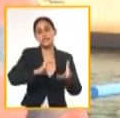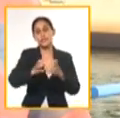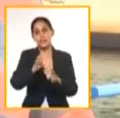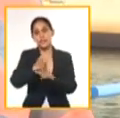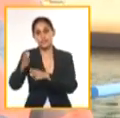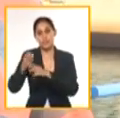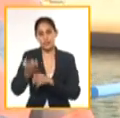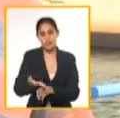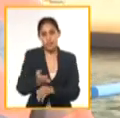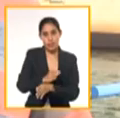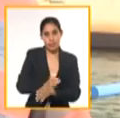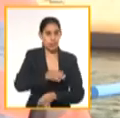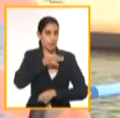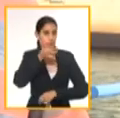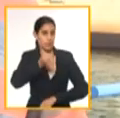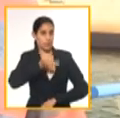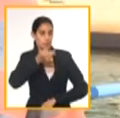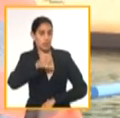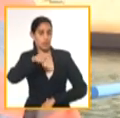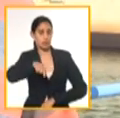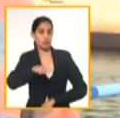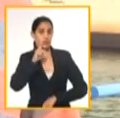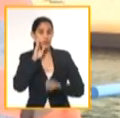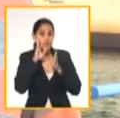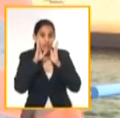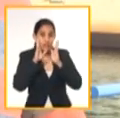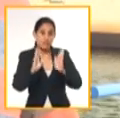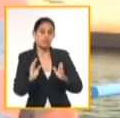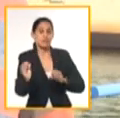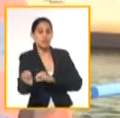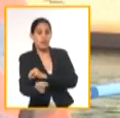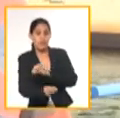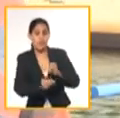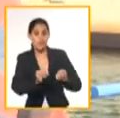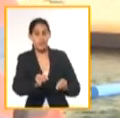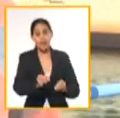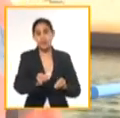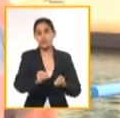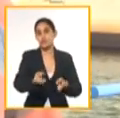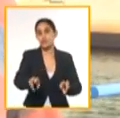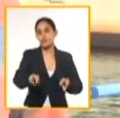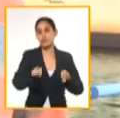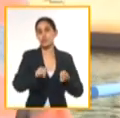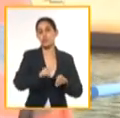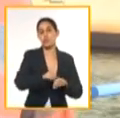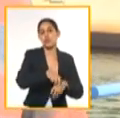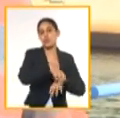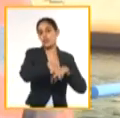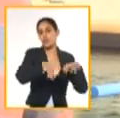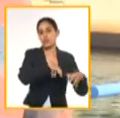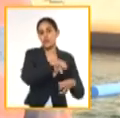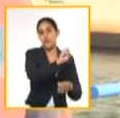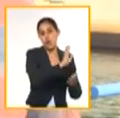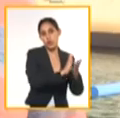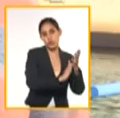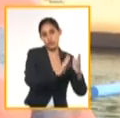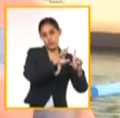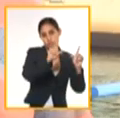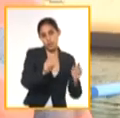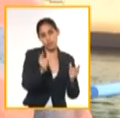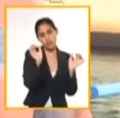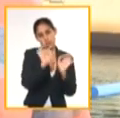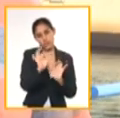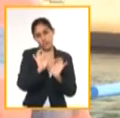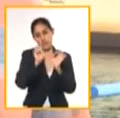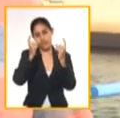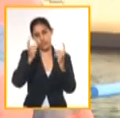explicado y estábamos concentrados en la restitución de los servicios más hacia el occidente del país, que son los que aún quedan por restituir